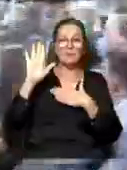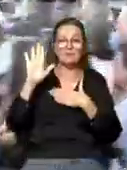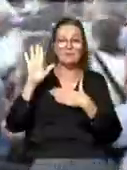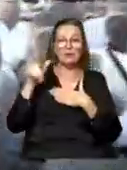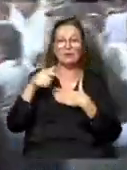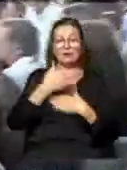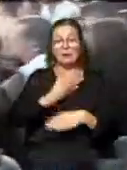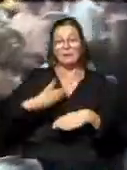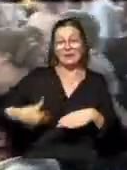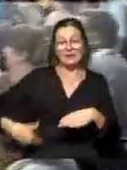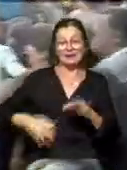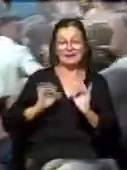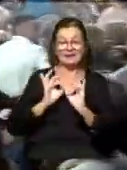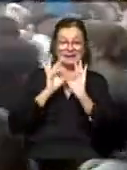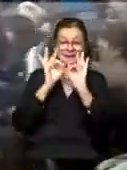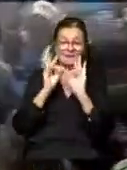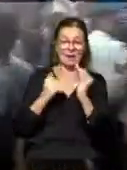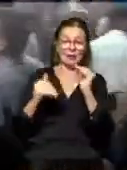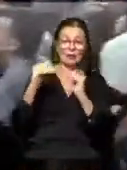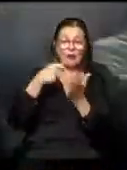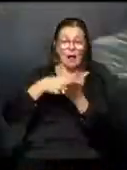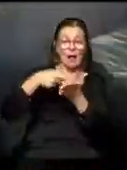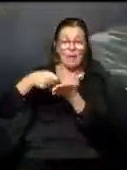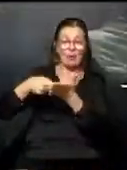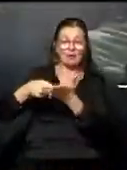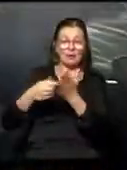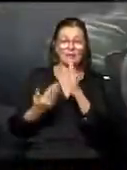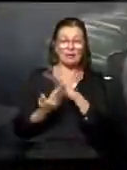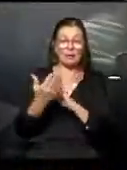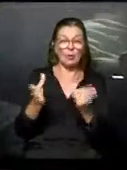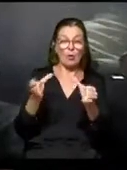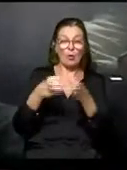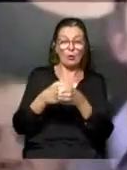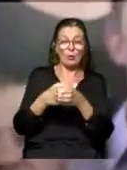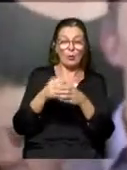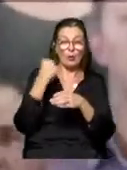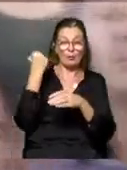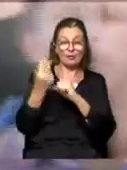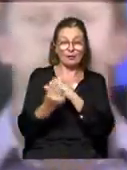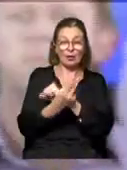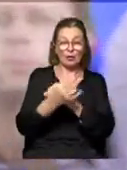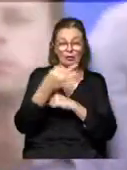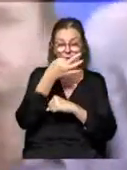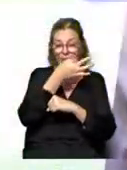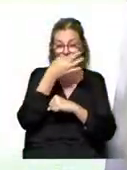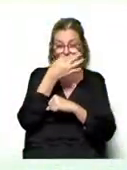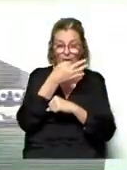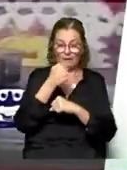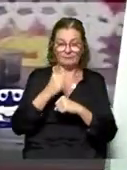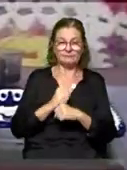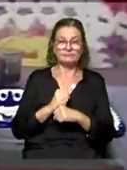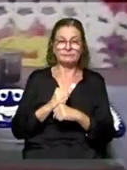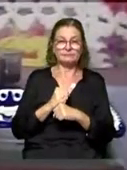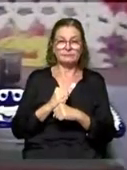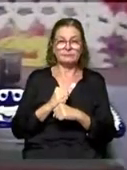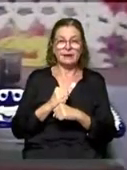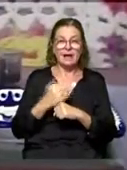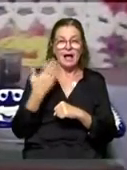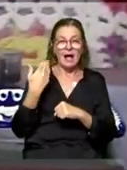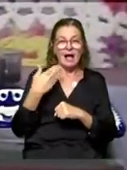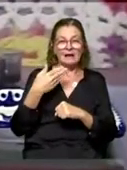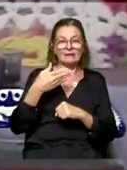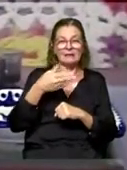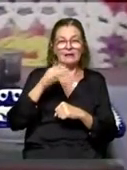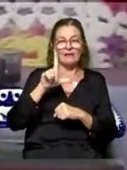ser mandatario, no subirá los impuestos y creará una fuerza especial para combatir el narcotráfico. La ex